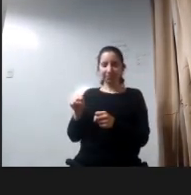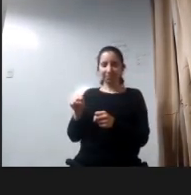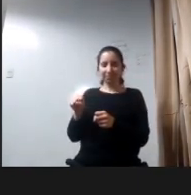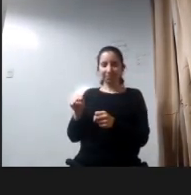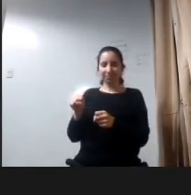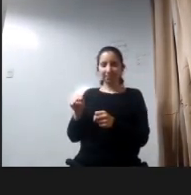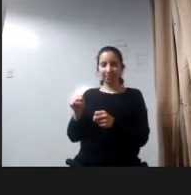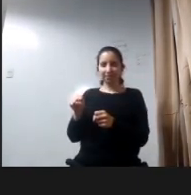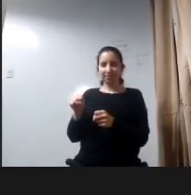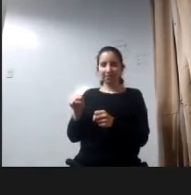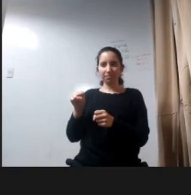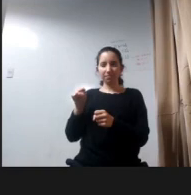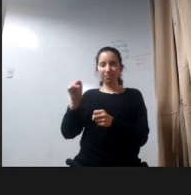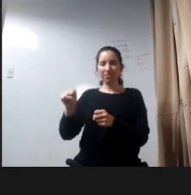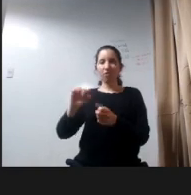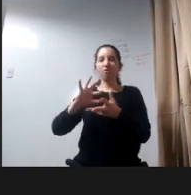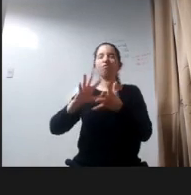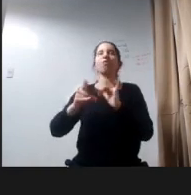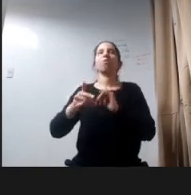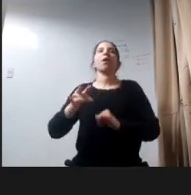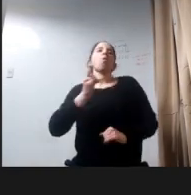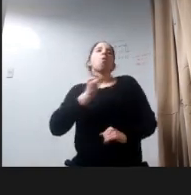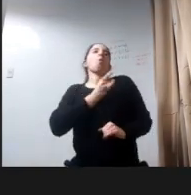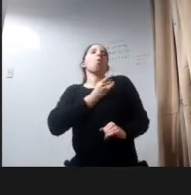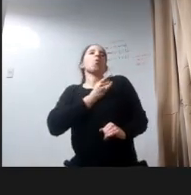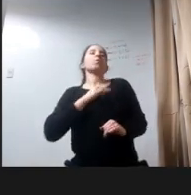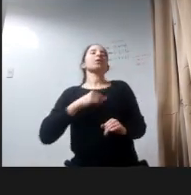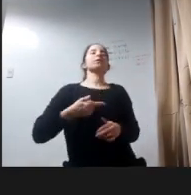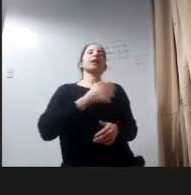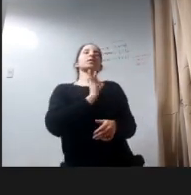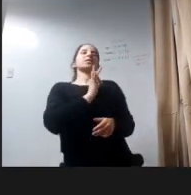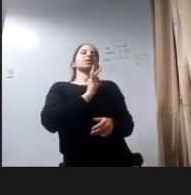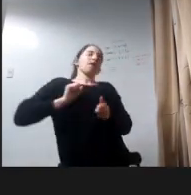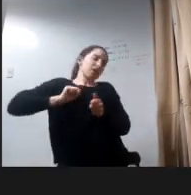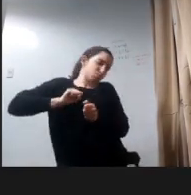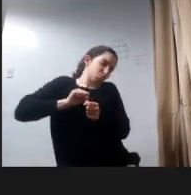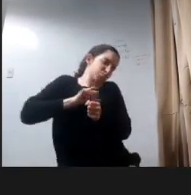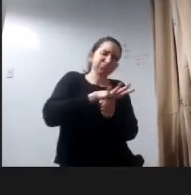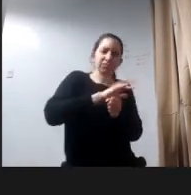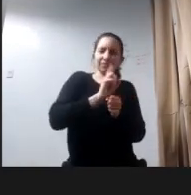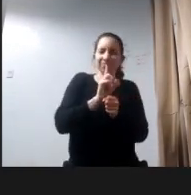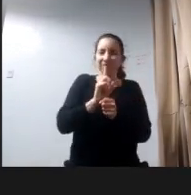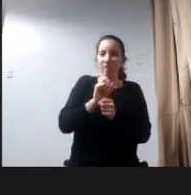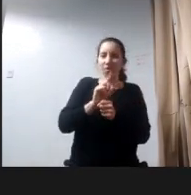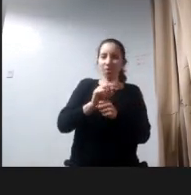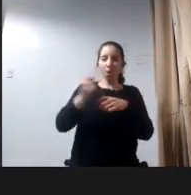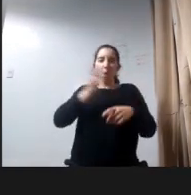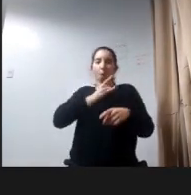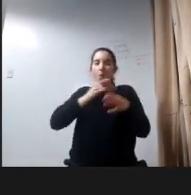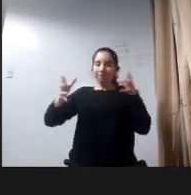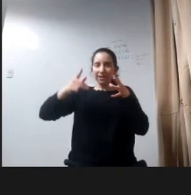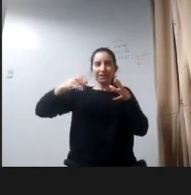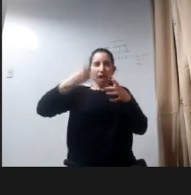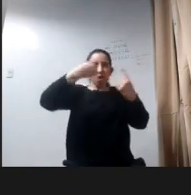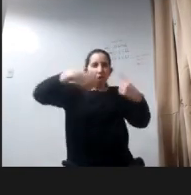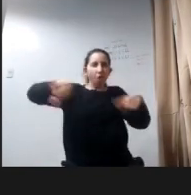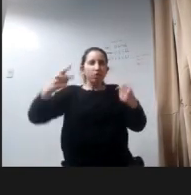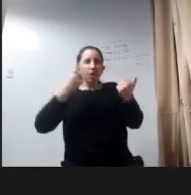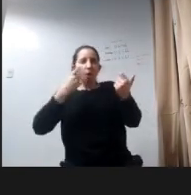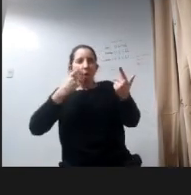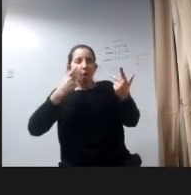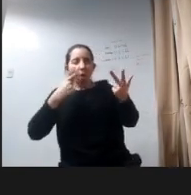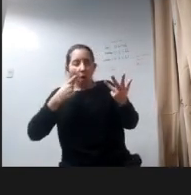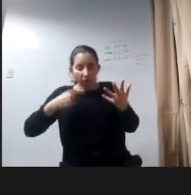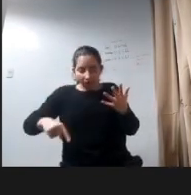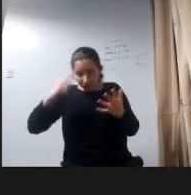hay que pensarlo de una manera, no que la universidad va a derramar un saber sobre alguien, sino que el saber mismo de la universidad, que es la